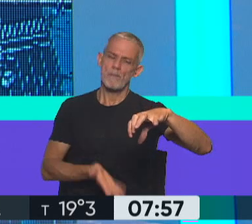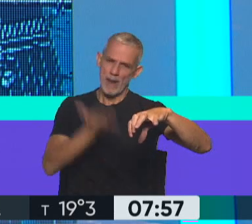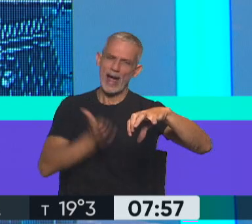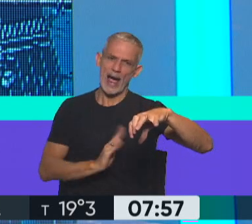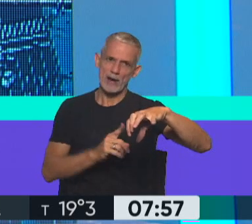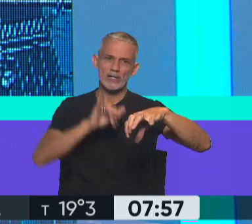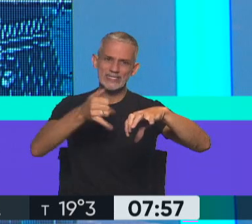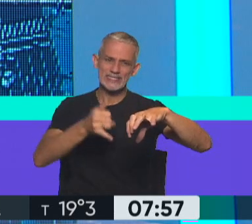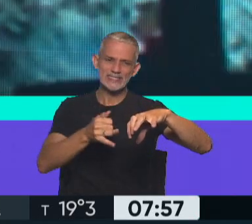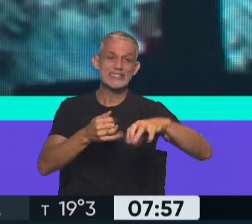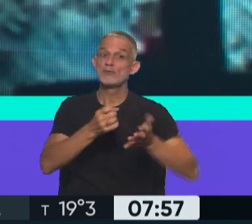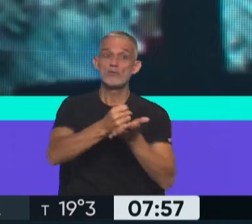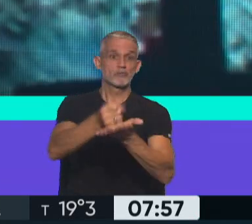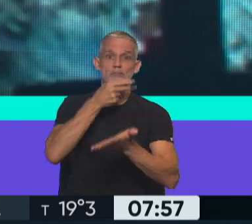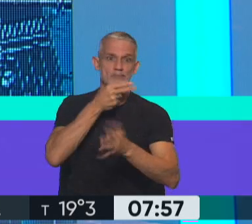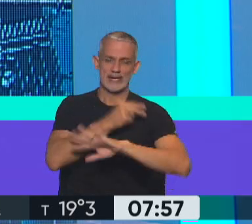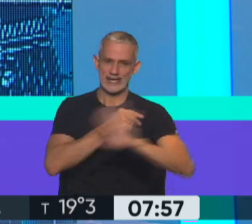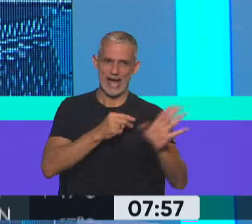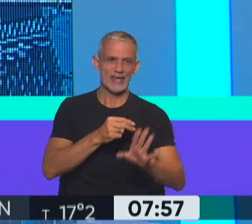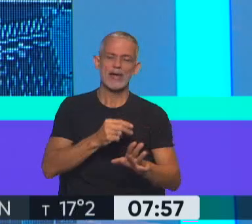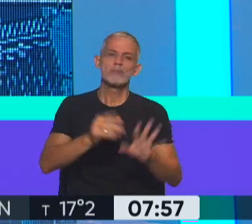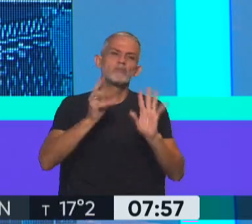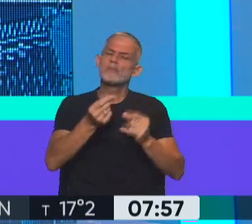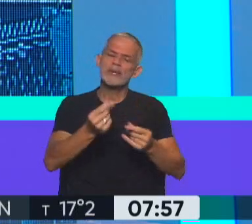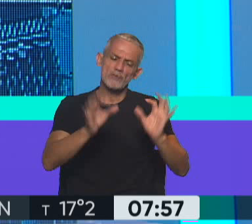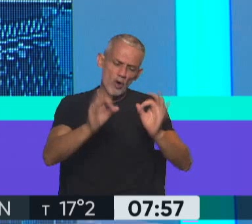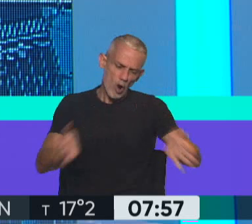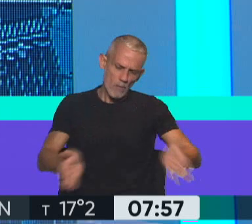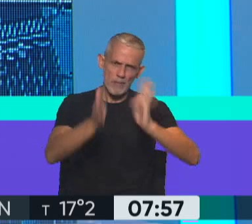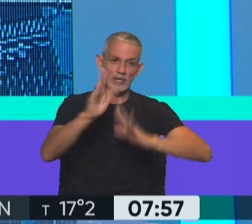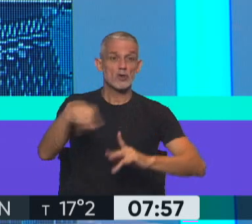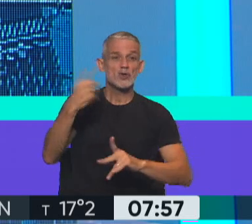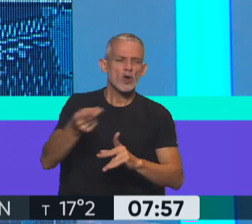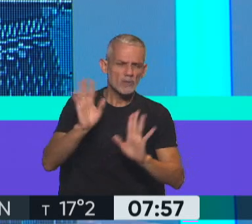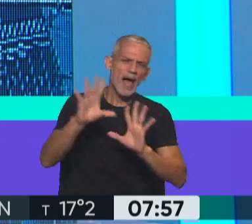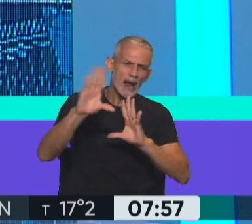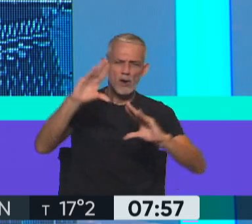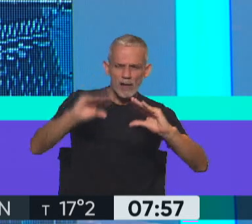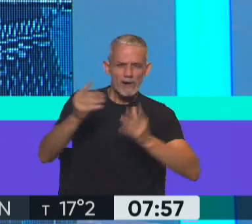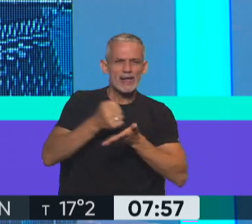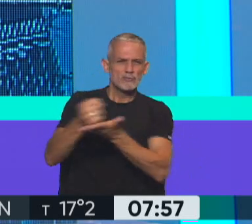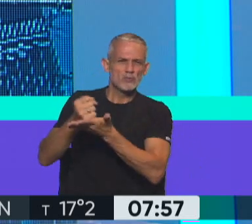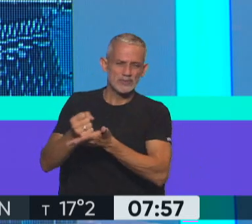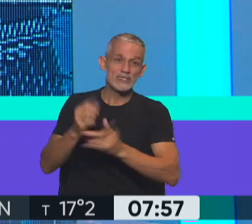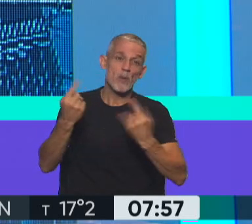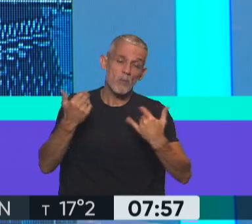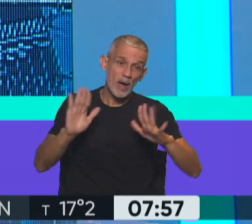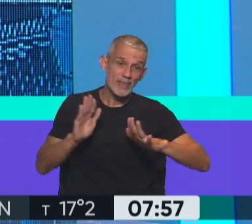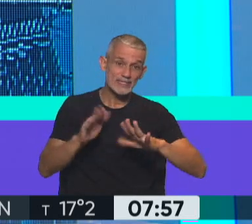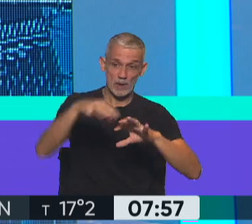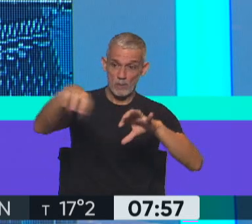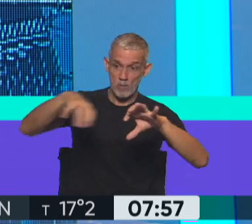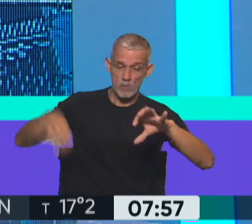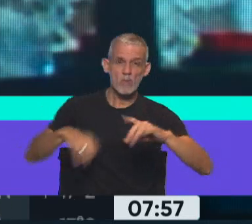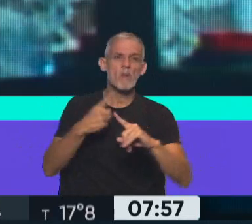pagar sin subsidio, la tarifa la va a pagar completa, y para el resto de la población, entonces puede haber una nueva segmentación